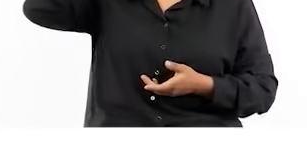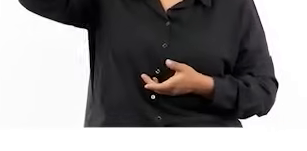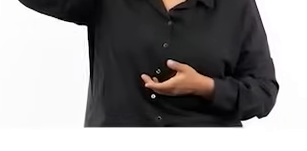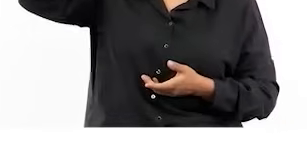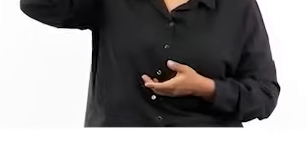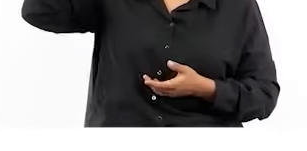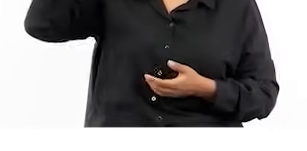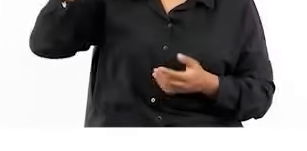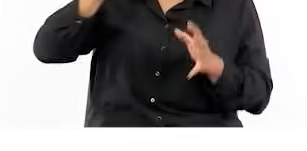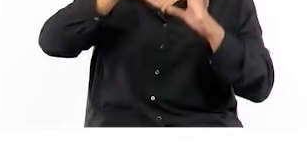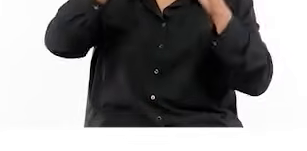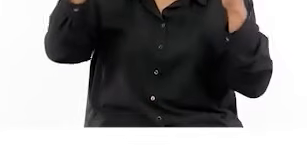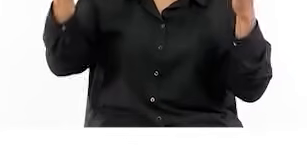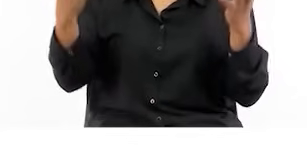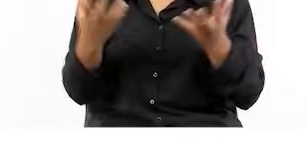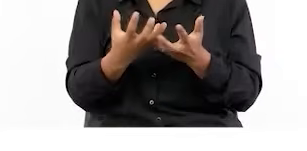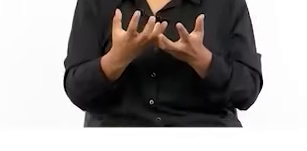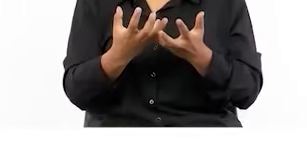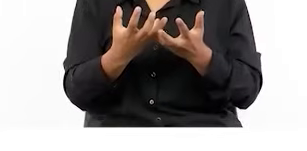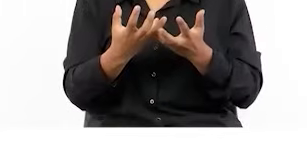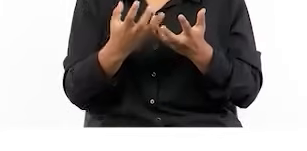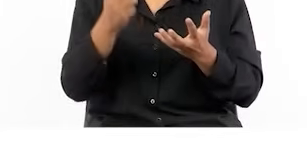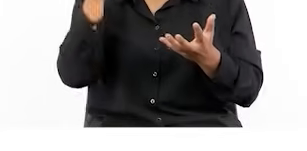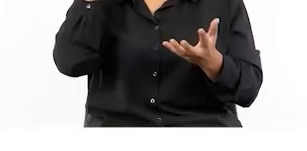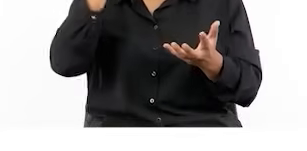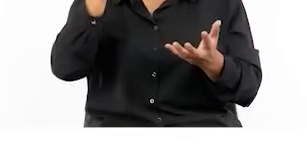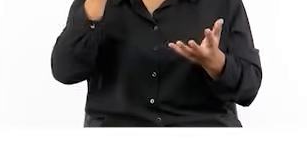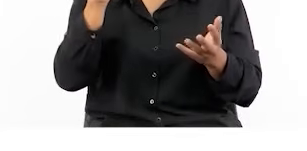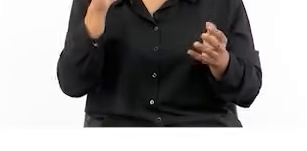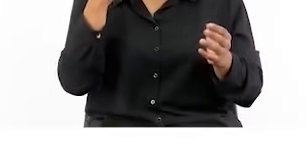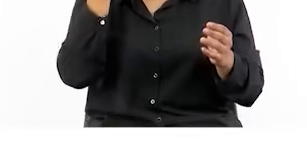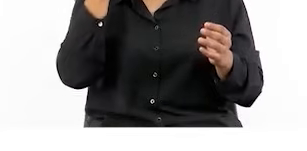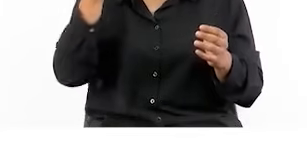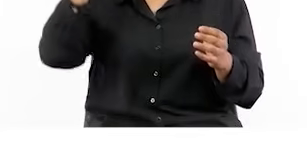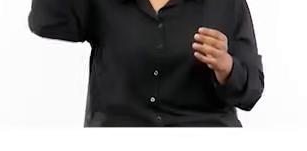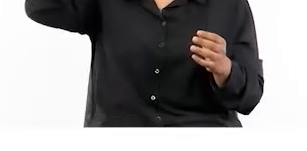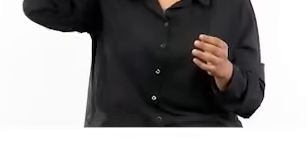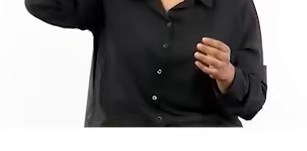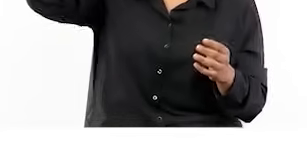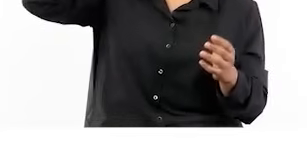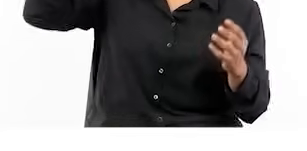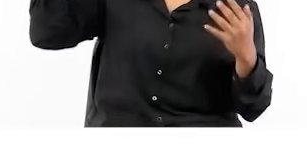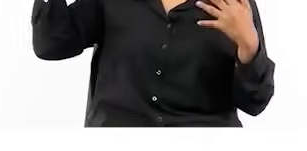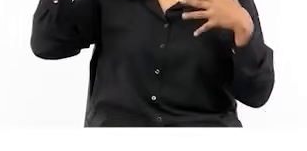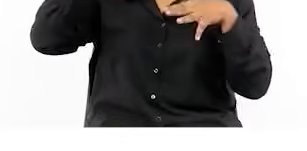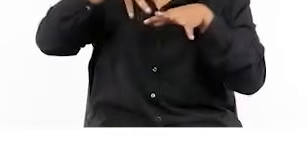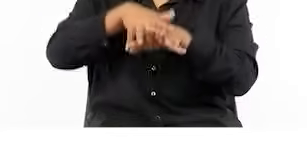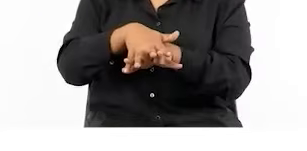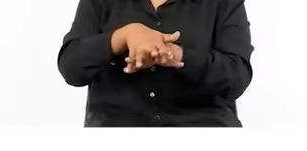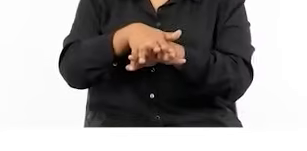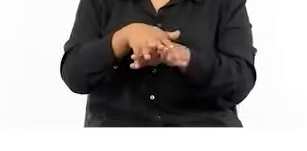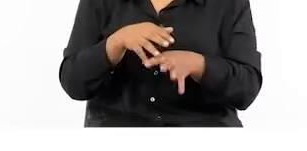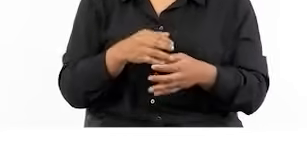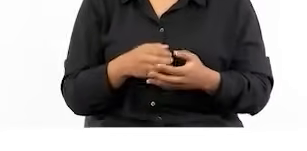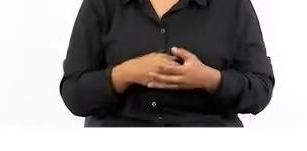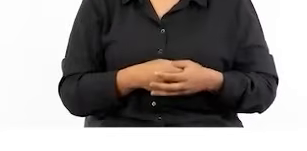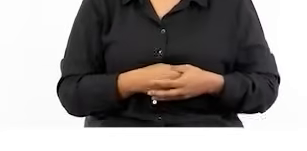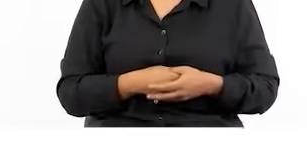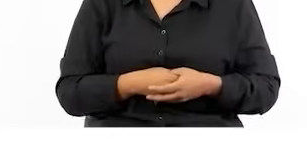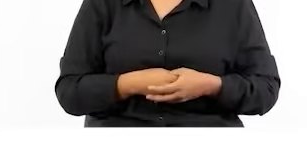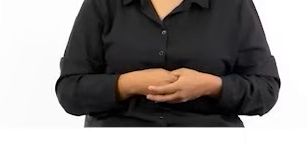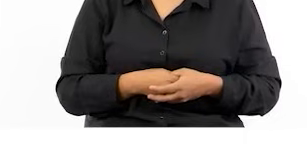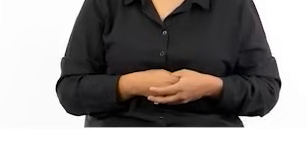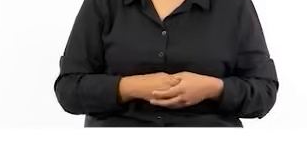lunares y solares. Lunares, cuando la Tierra se interpone entre el Sol y la Luna, y solares, cuando la Luna